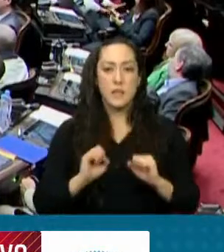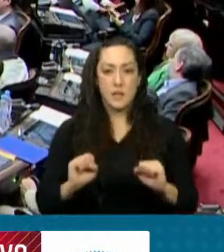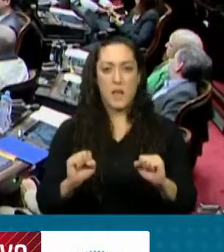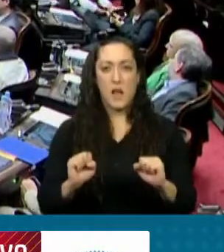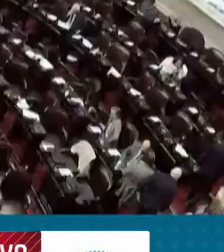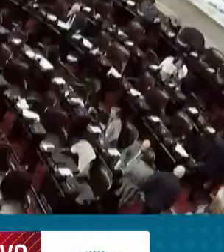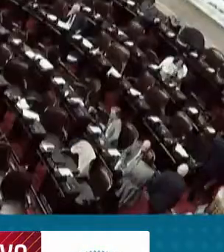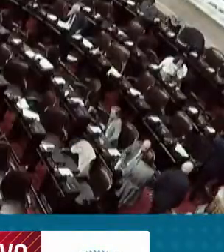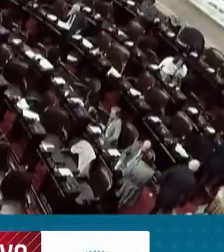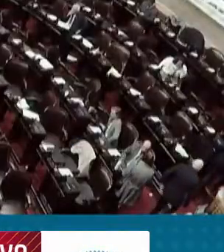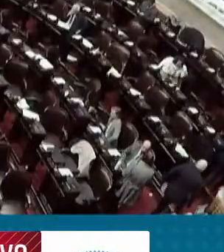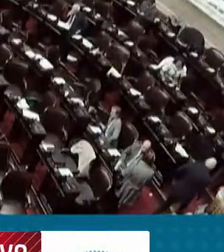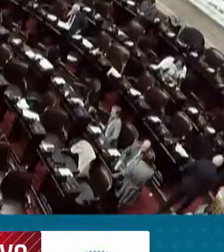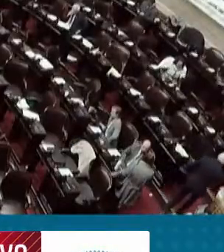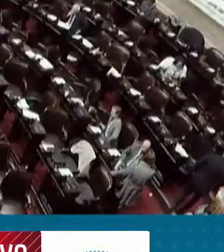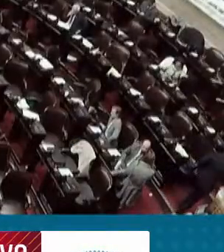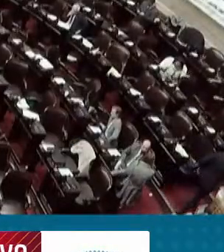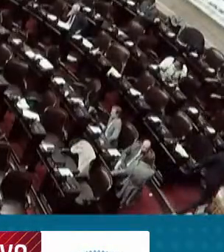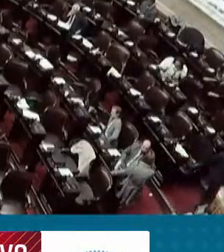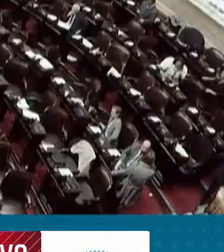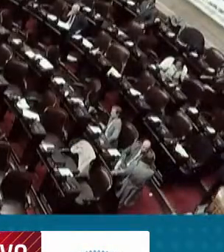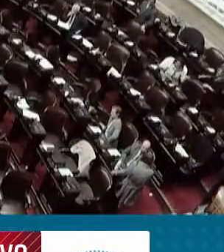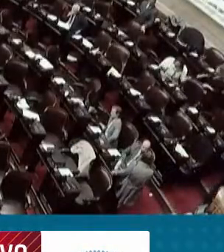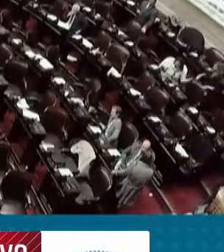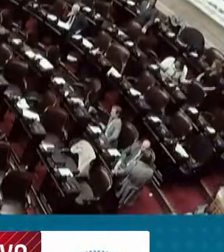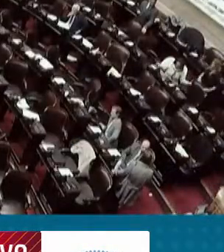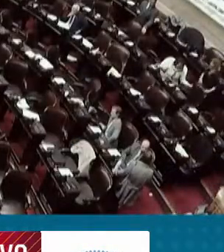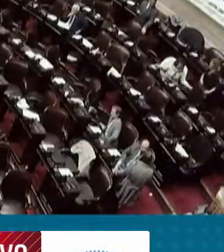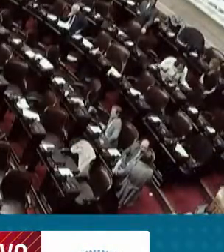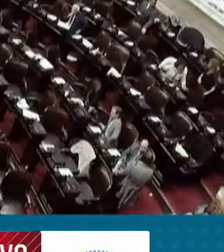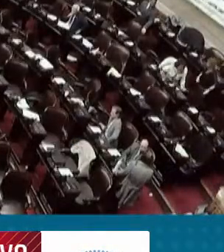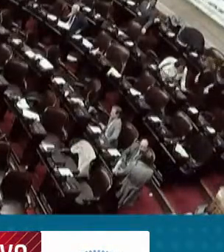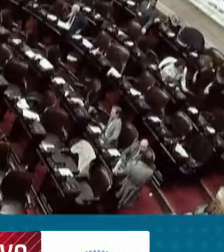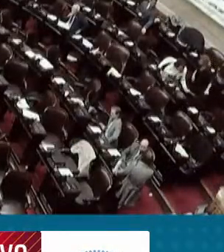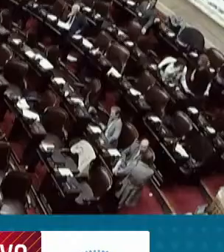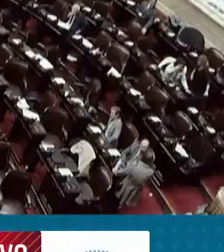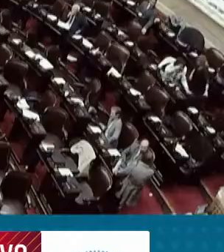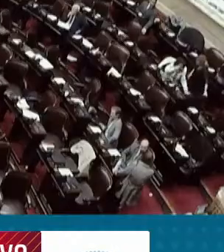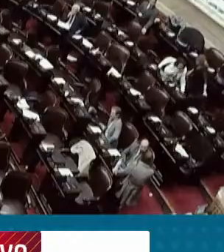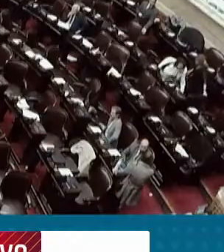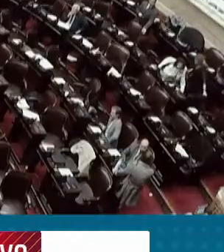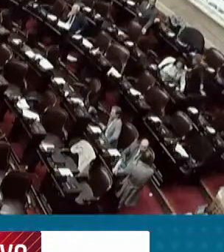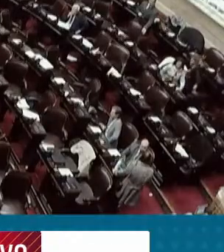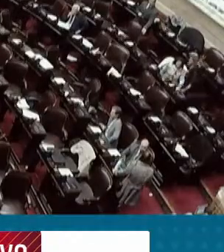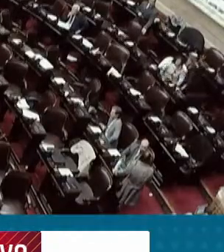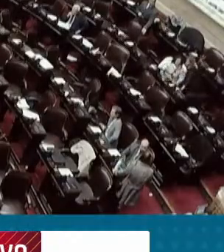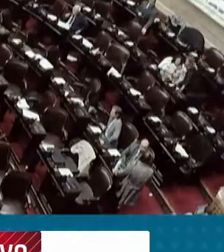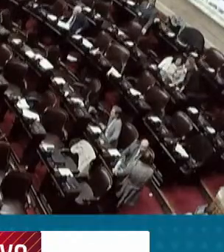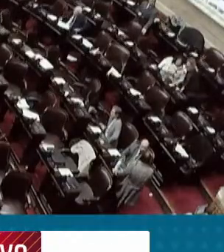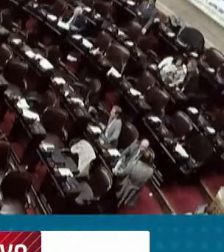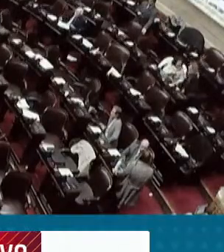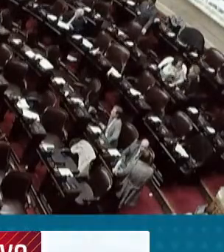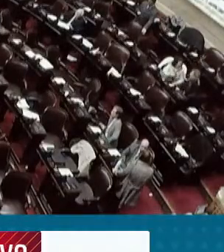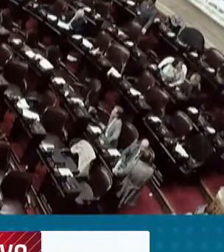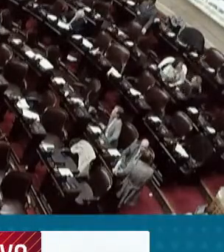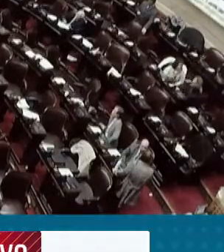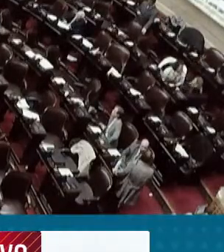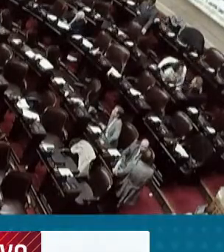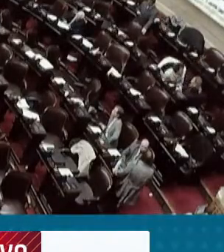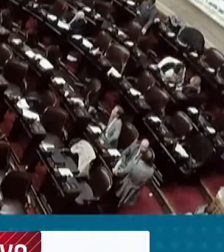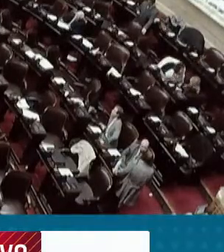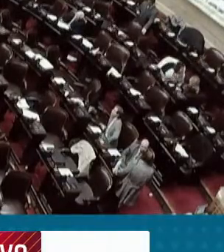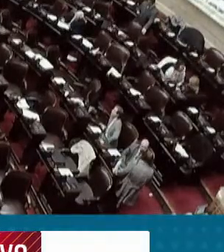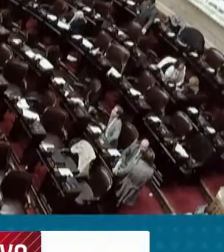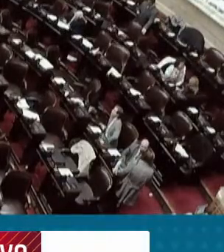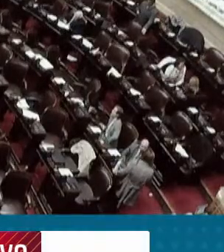que no tienen los aportes suficientes para hacerlo. Exactamente. Después lo que hubo es una modificación respecto del valor del bono, que en